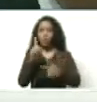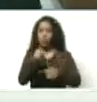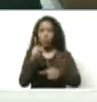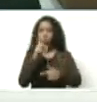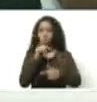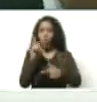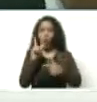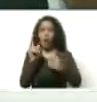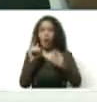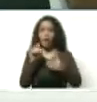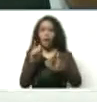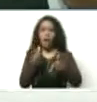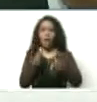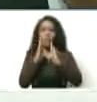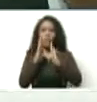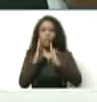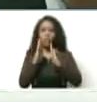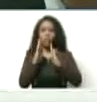rangel